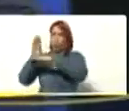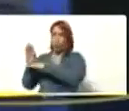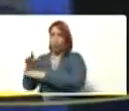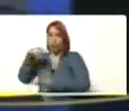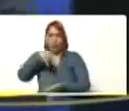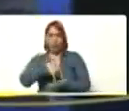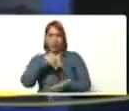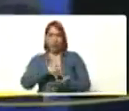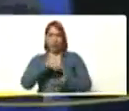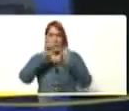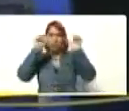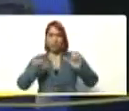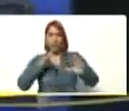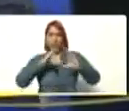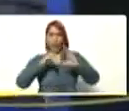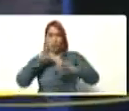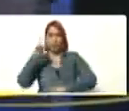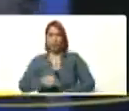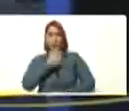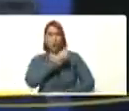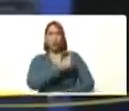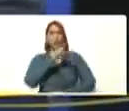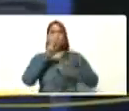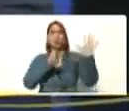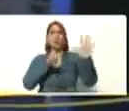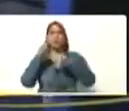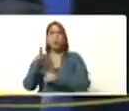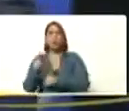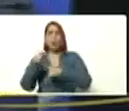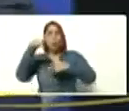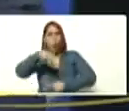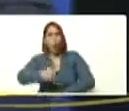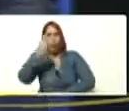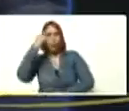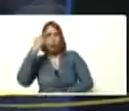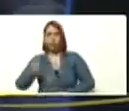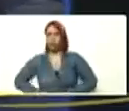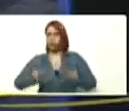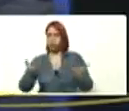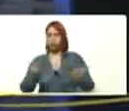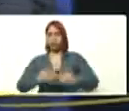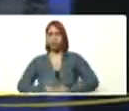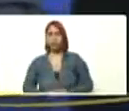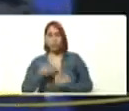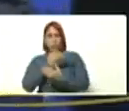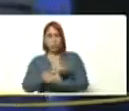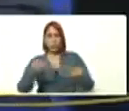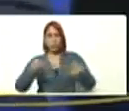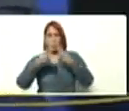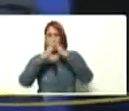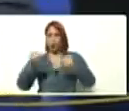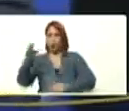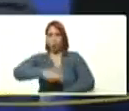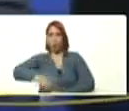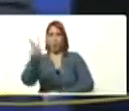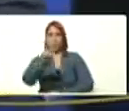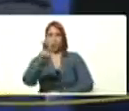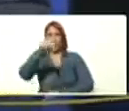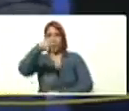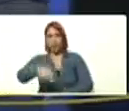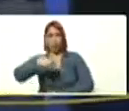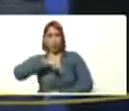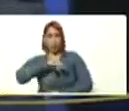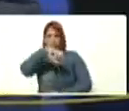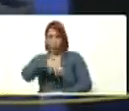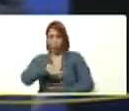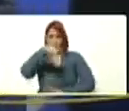en un sistema de comunicación de 171, que hoy en día ha dado la pauta y ha dado el éxito en toda Venezuela y aquí en nuestro estado,